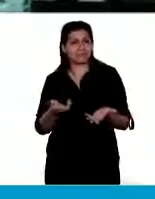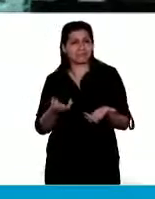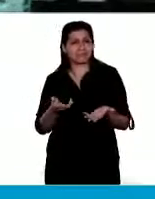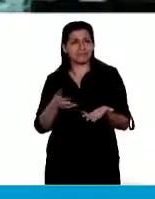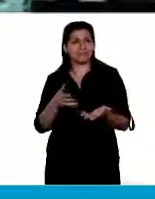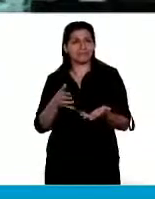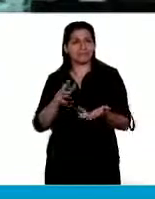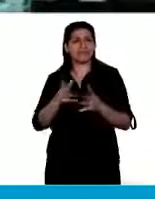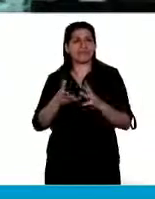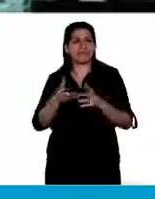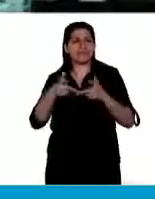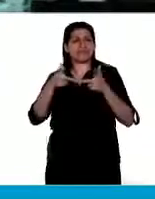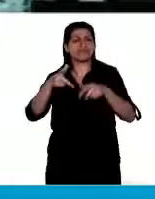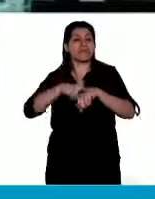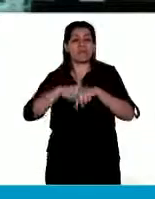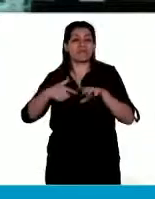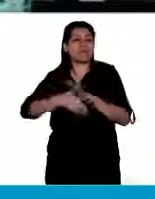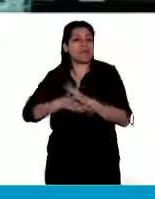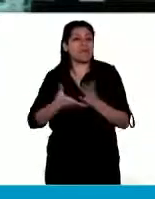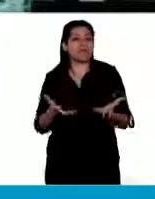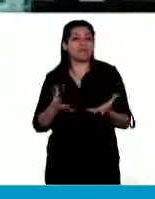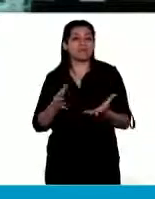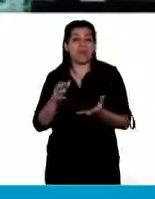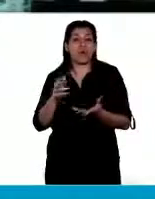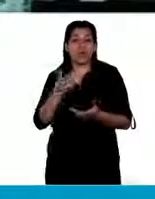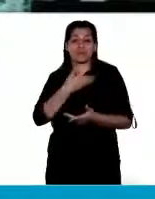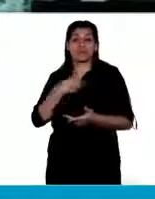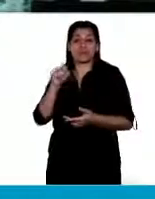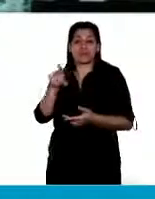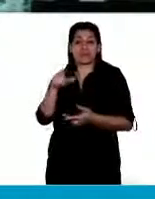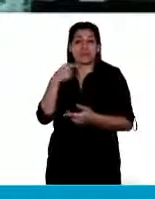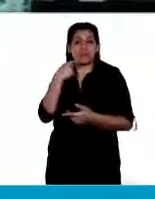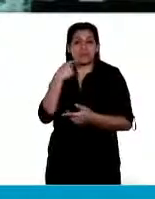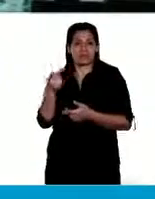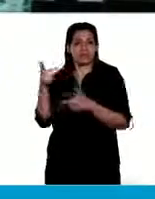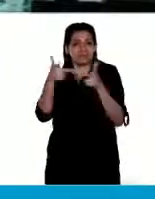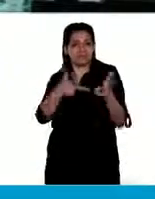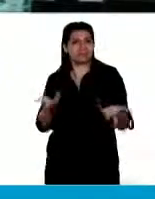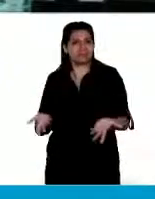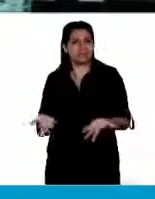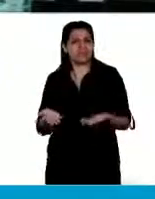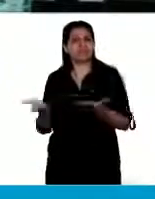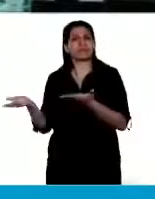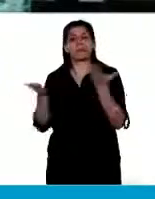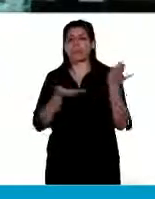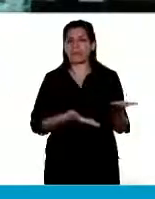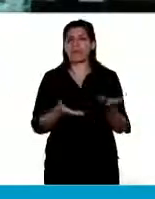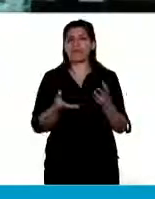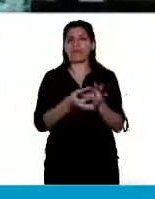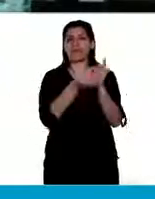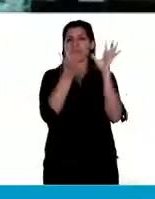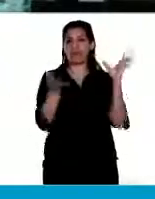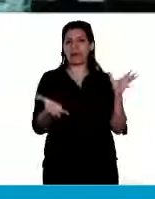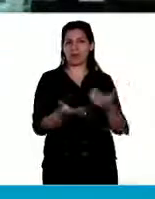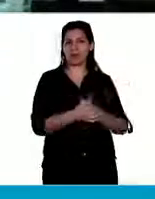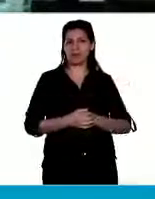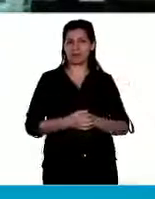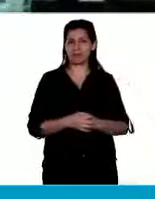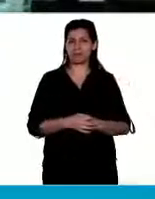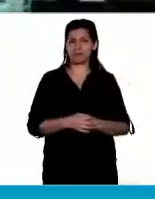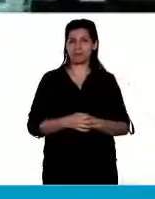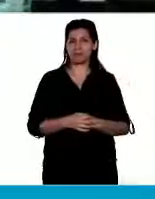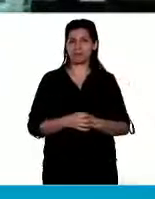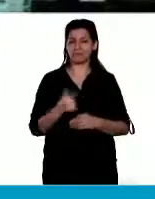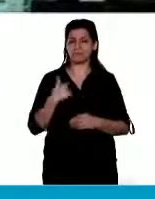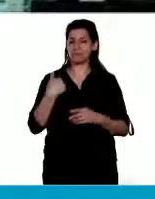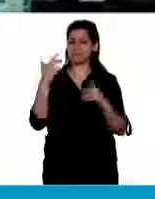el momento justo. Y como dice usted, señor presidente, bienvenido la democracia. Yo celebro que